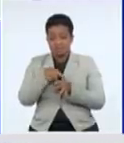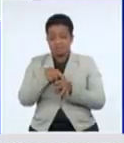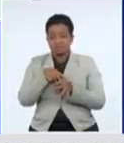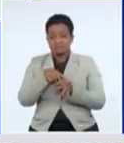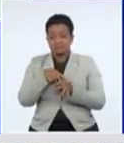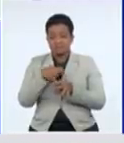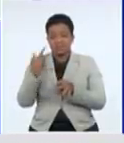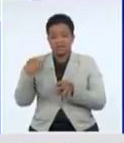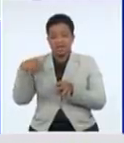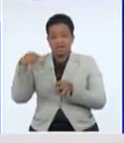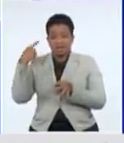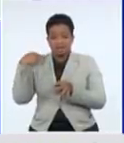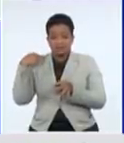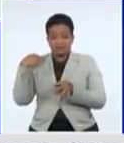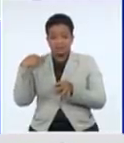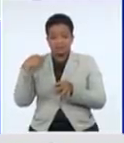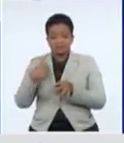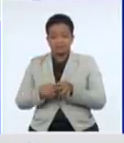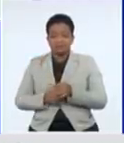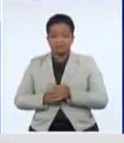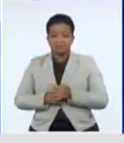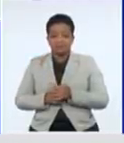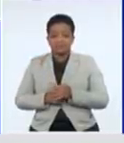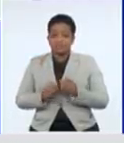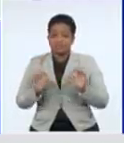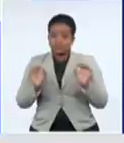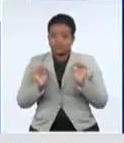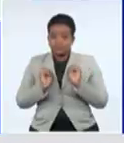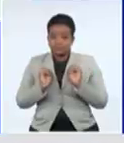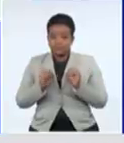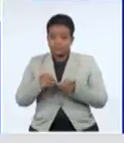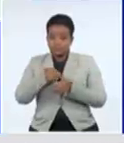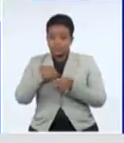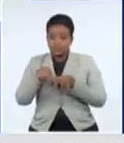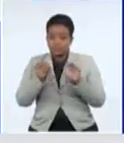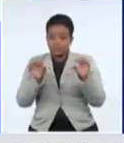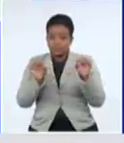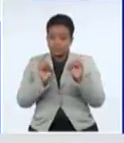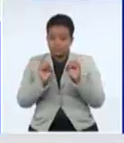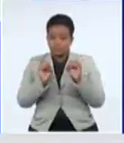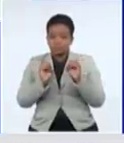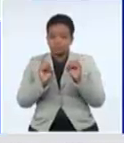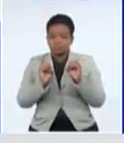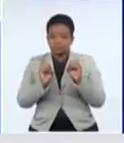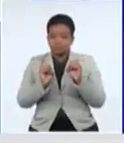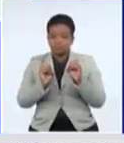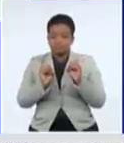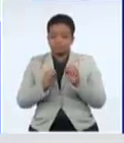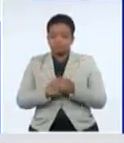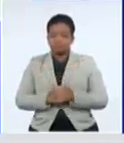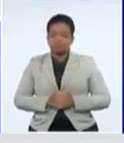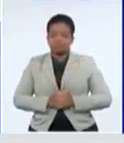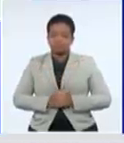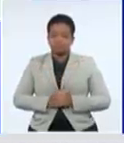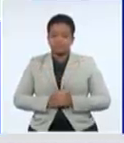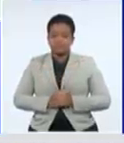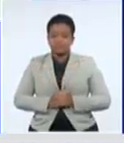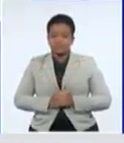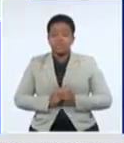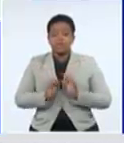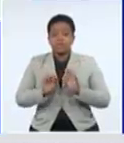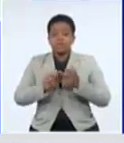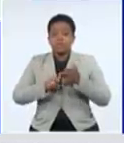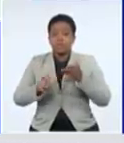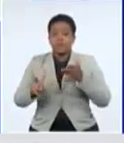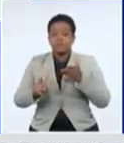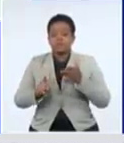de ayer no diagnostica casos. Realmente son más las provincias que quedan por debajo